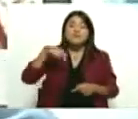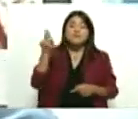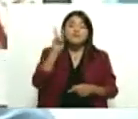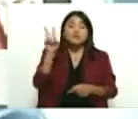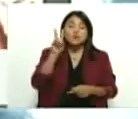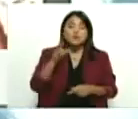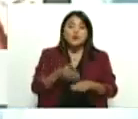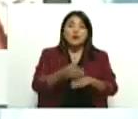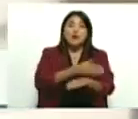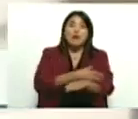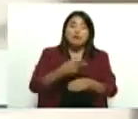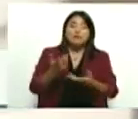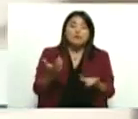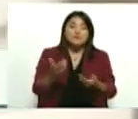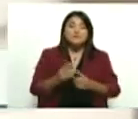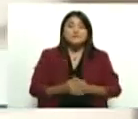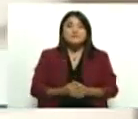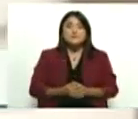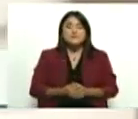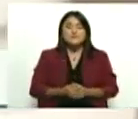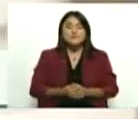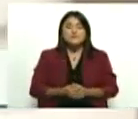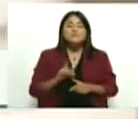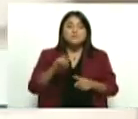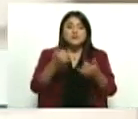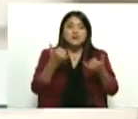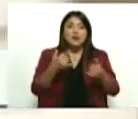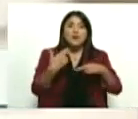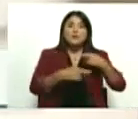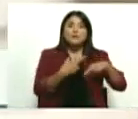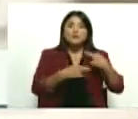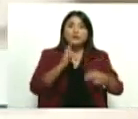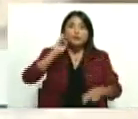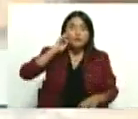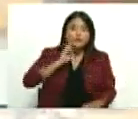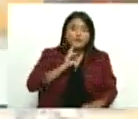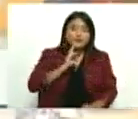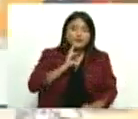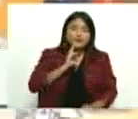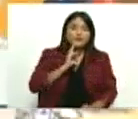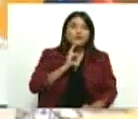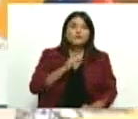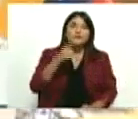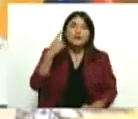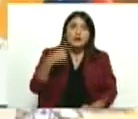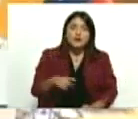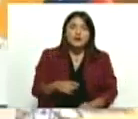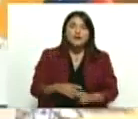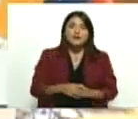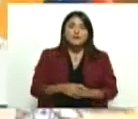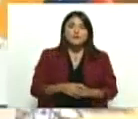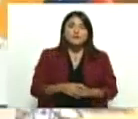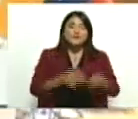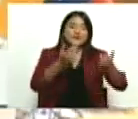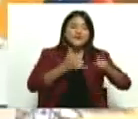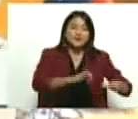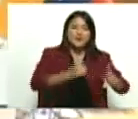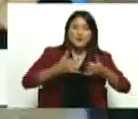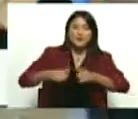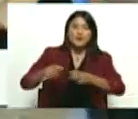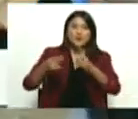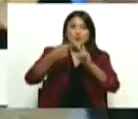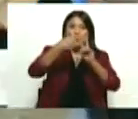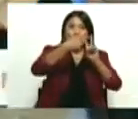Paraguay, antes que en Uruguay. Hoy la revolución bolivariana no solo tiene a sus hijos como herederos de sus